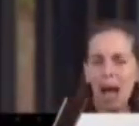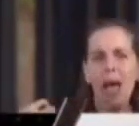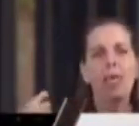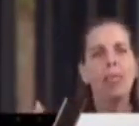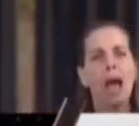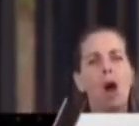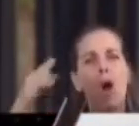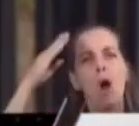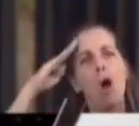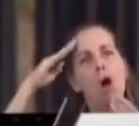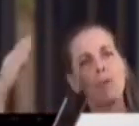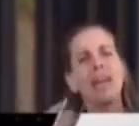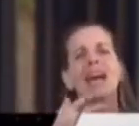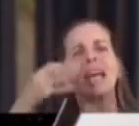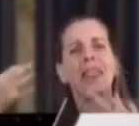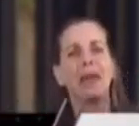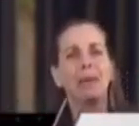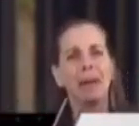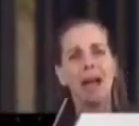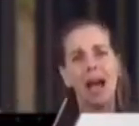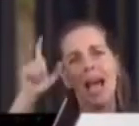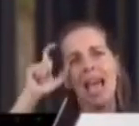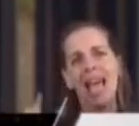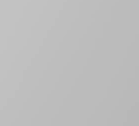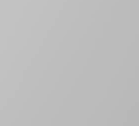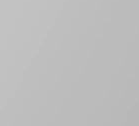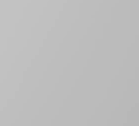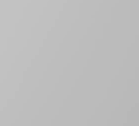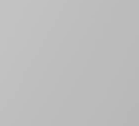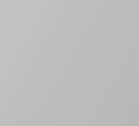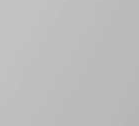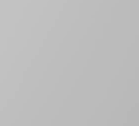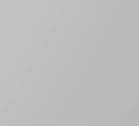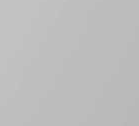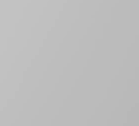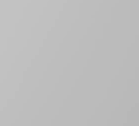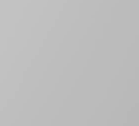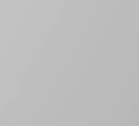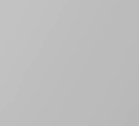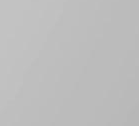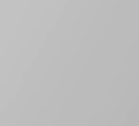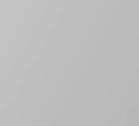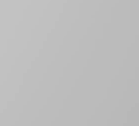dándole a las fuerzas armadas el lugar el reconocimiento y el apoyo que se